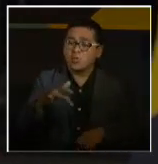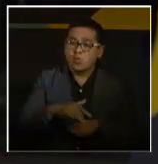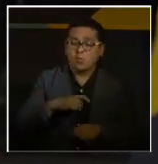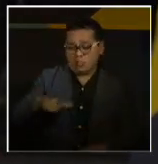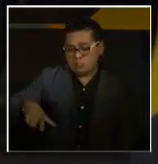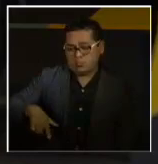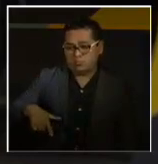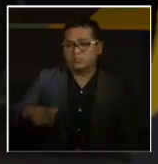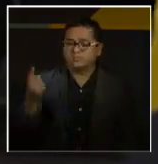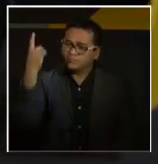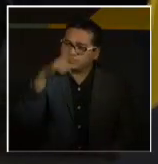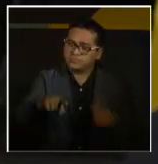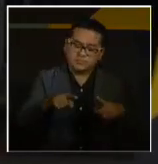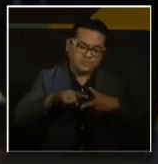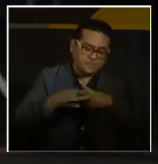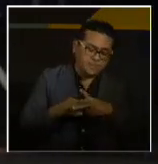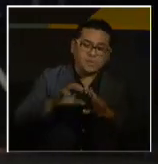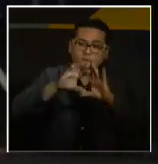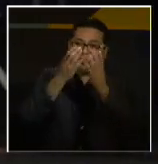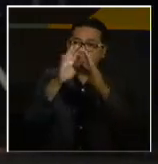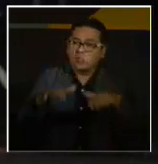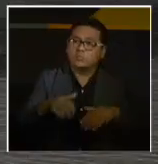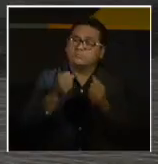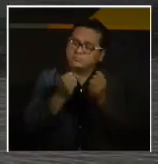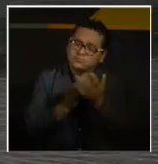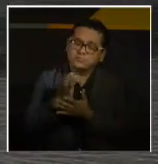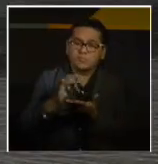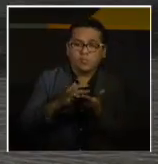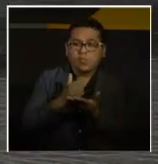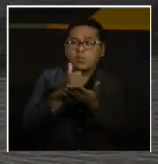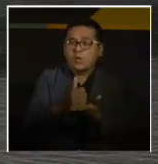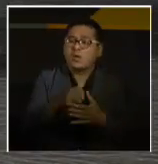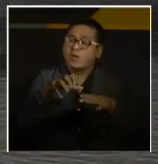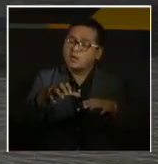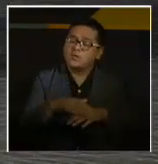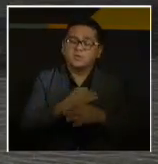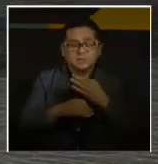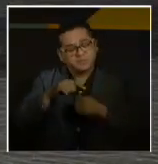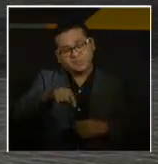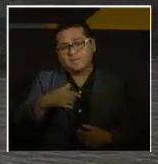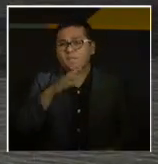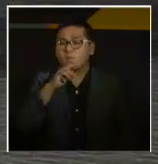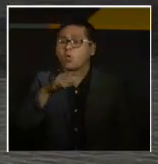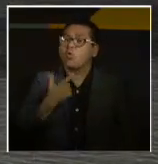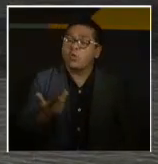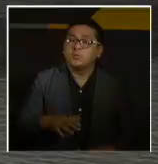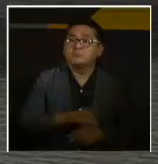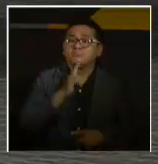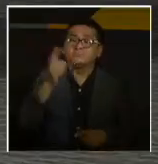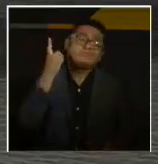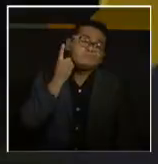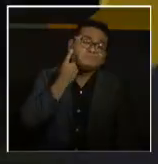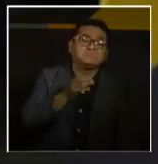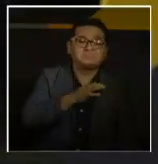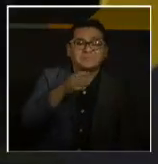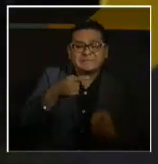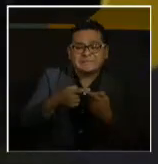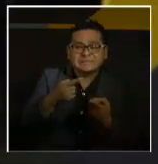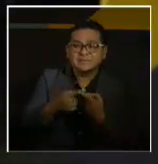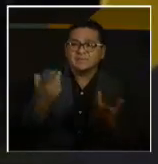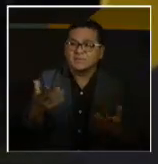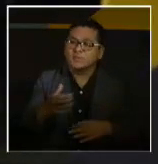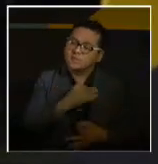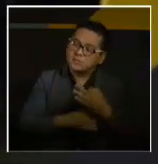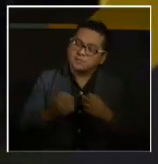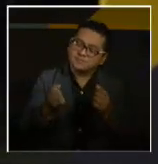como gobernador mandar la iniciativa al Congreso, seguramente apoyado por la sociedad civil, y ya serán, pues ahora sí que los diputados quienes